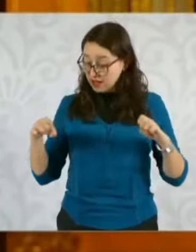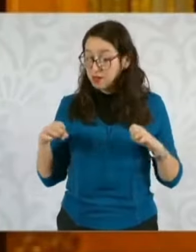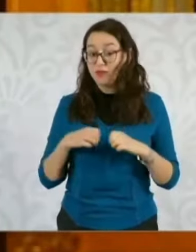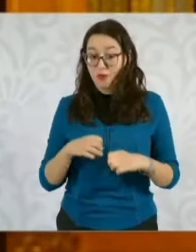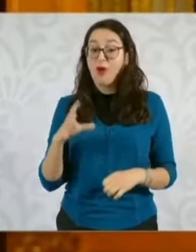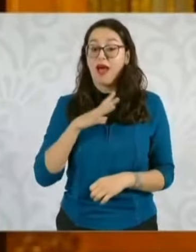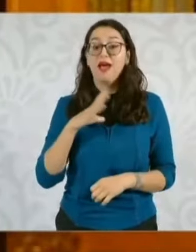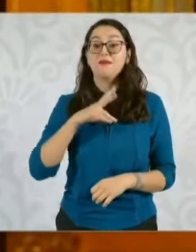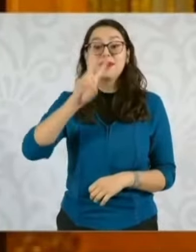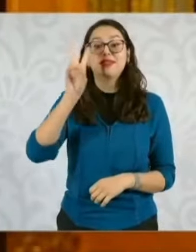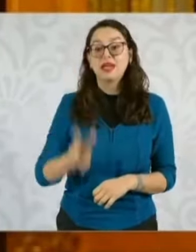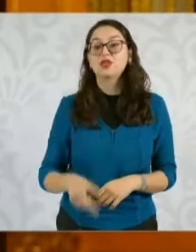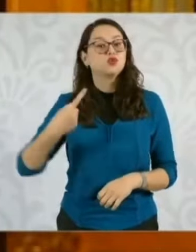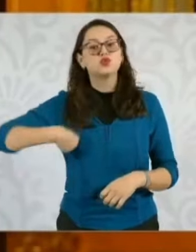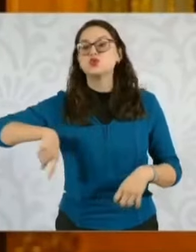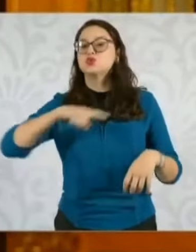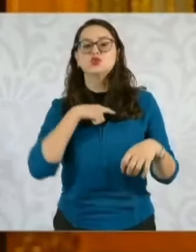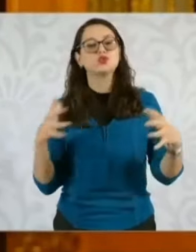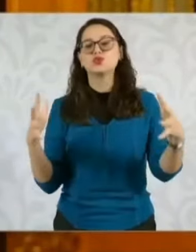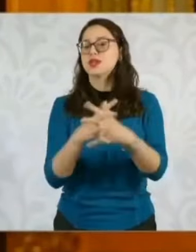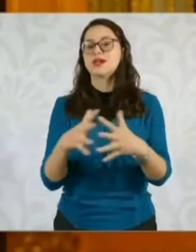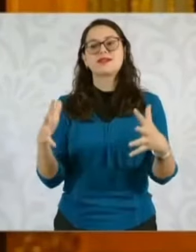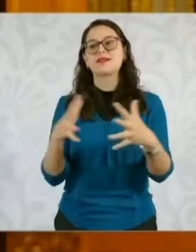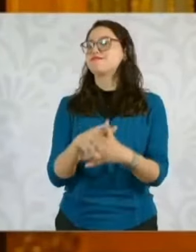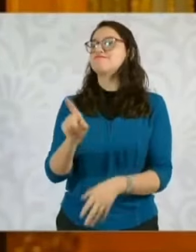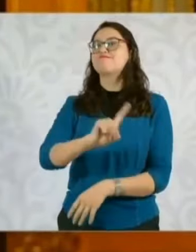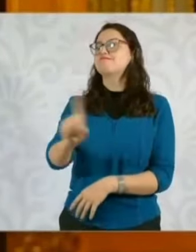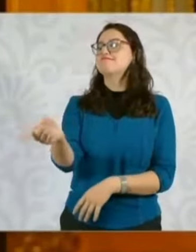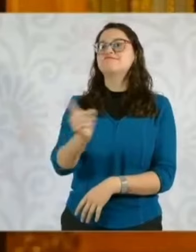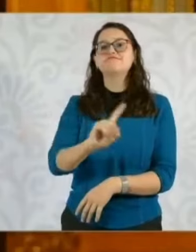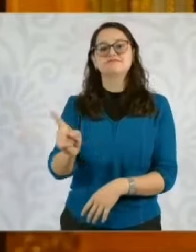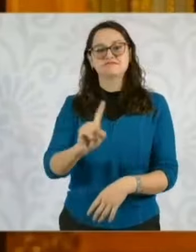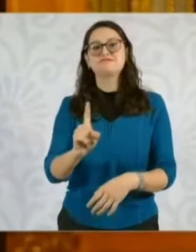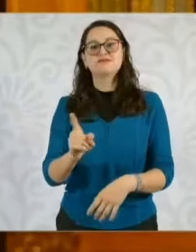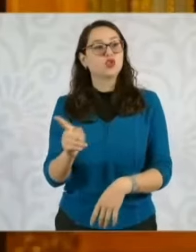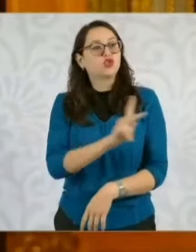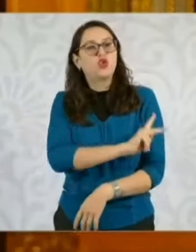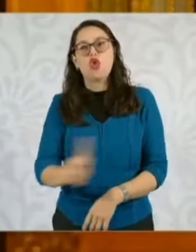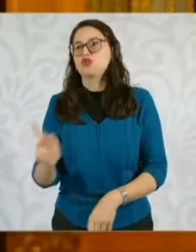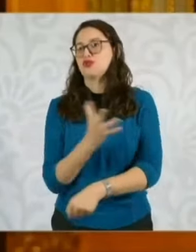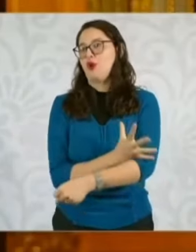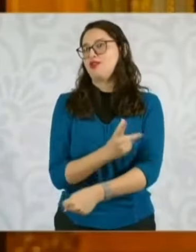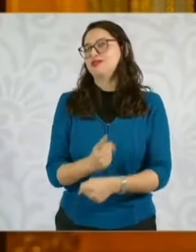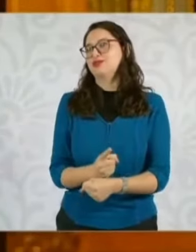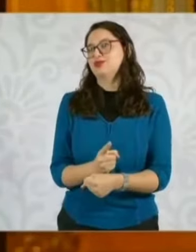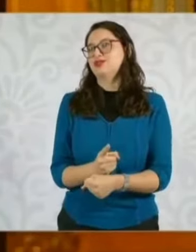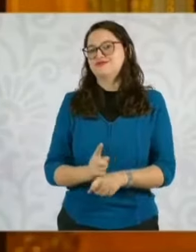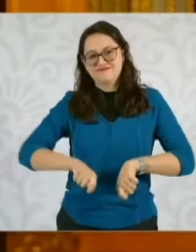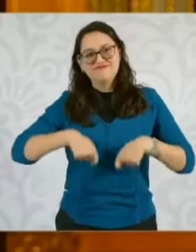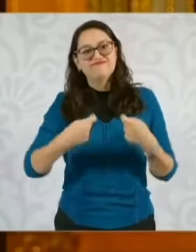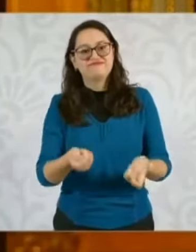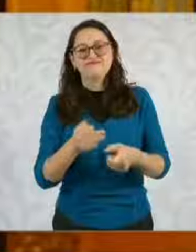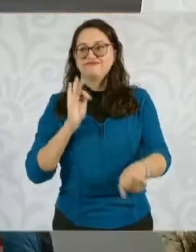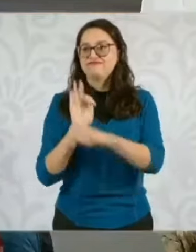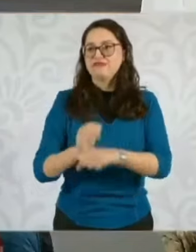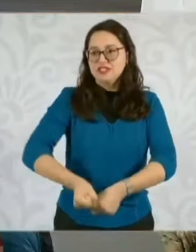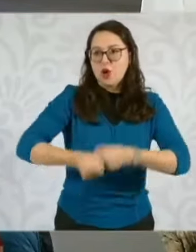la certeza de que tenemos un equipo honesto al frente de la política de